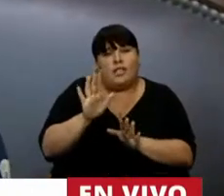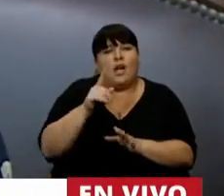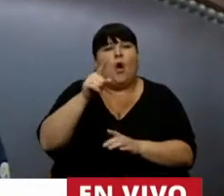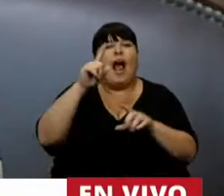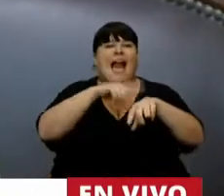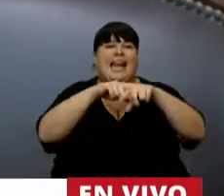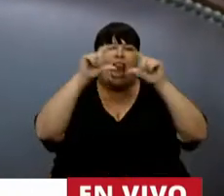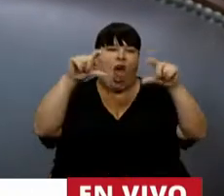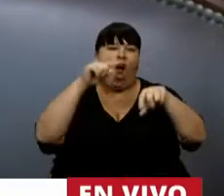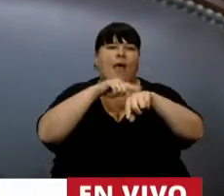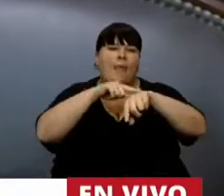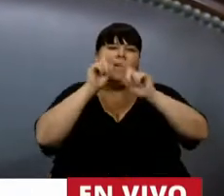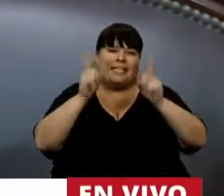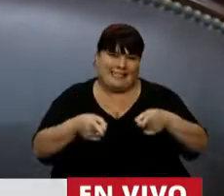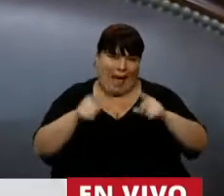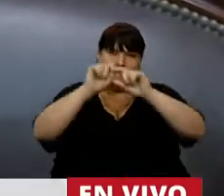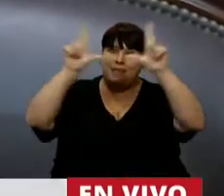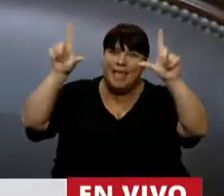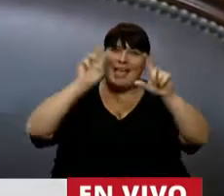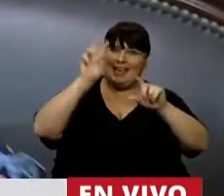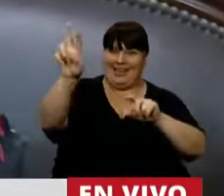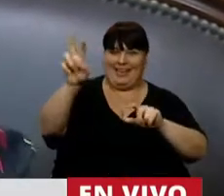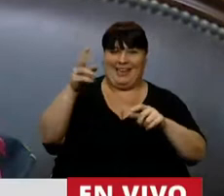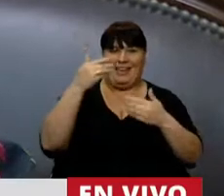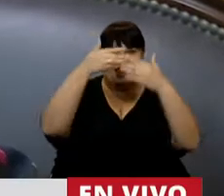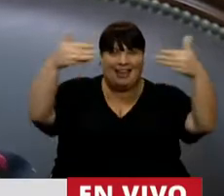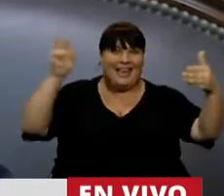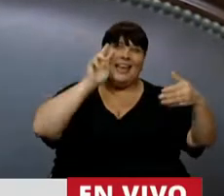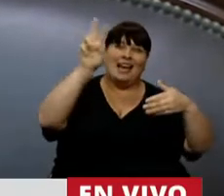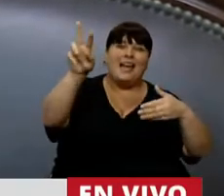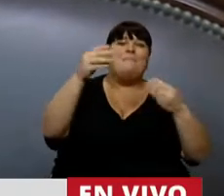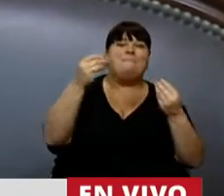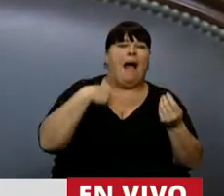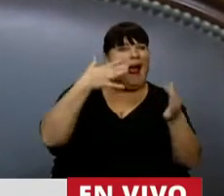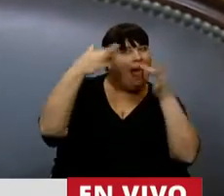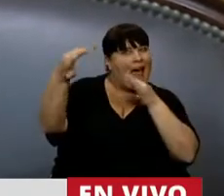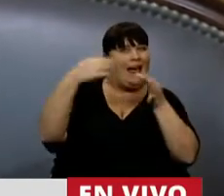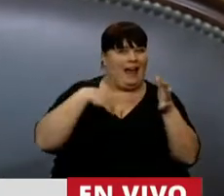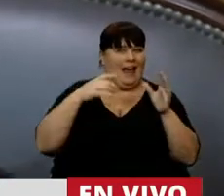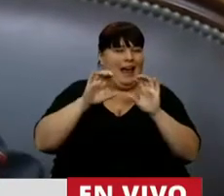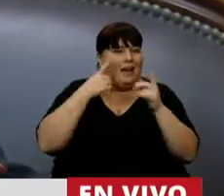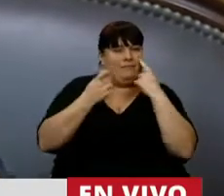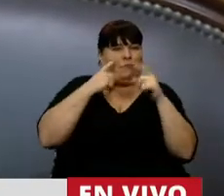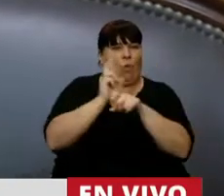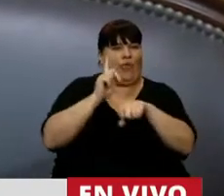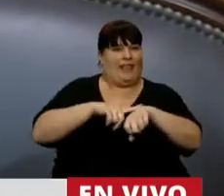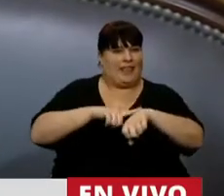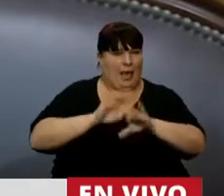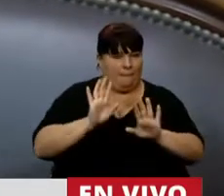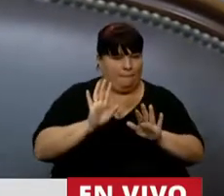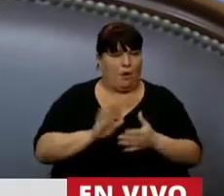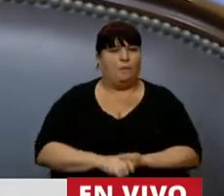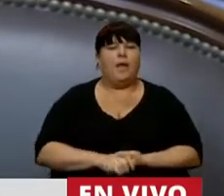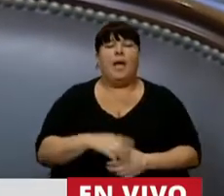un reloj, un minutero también en la pantalla de enfrente para poder ser muy cuidadosos con el tiempo.